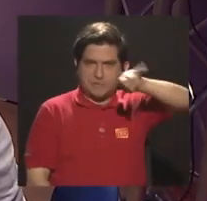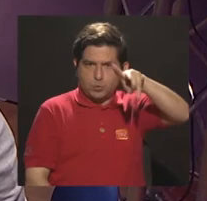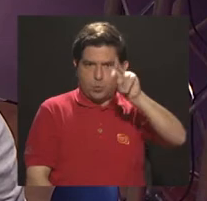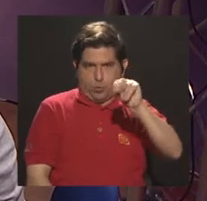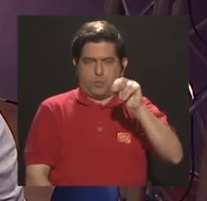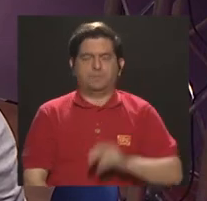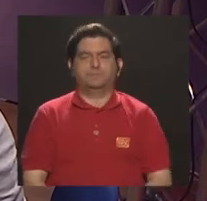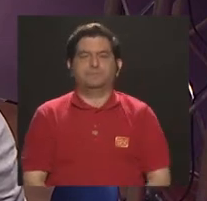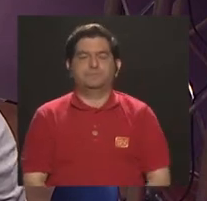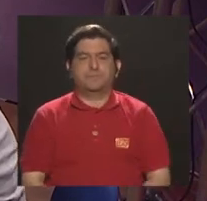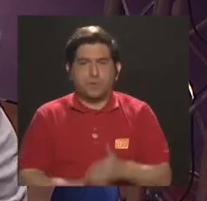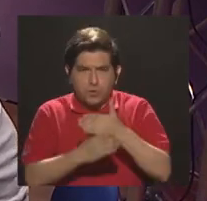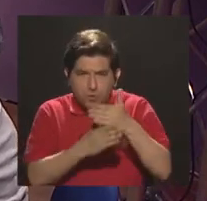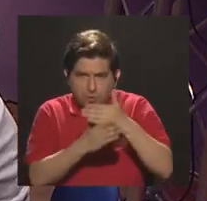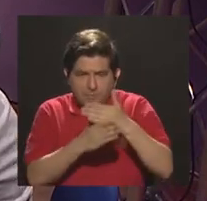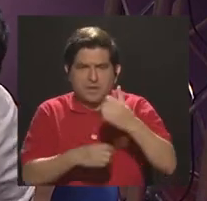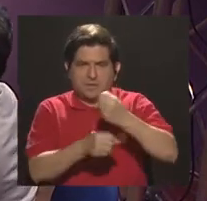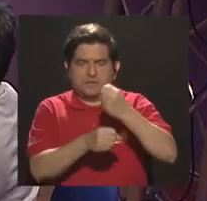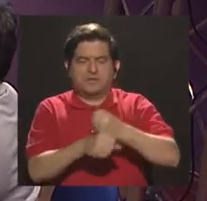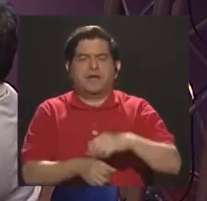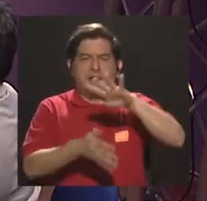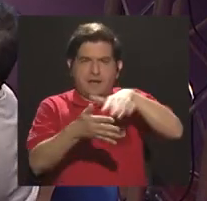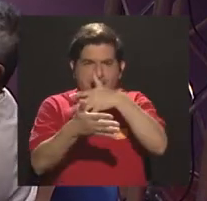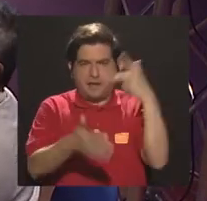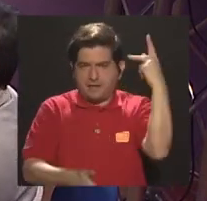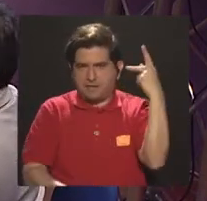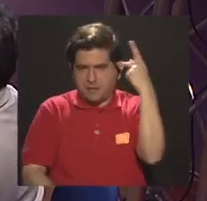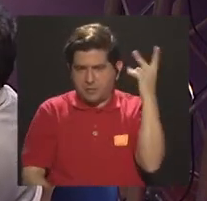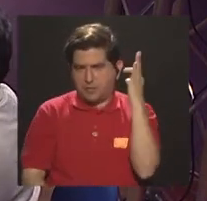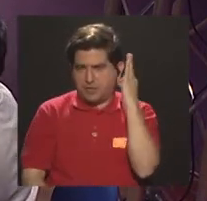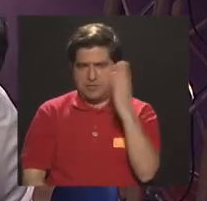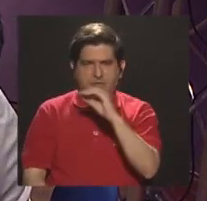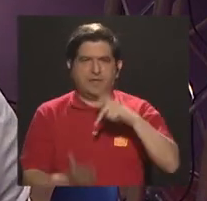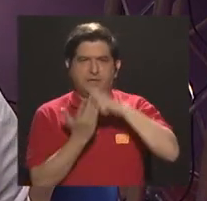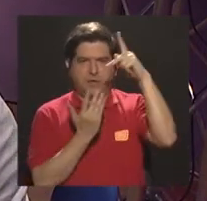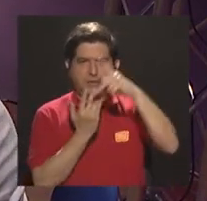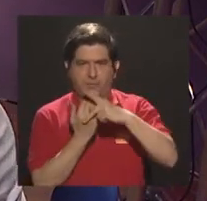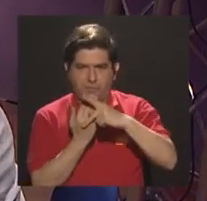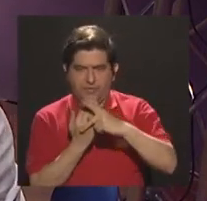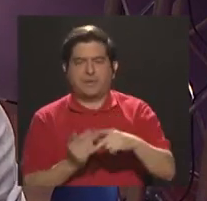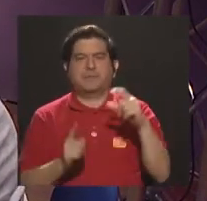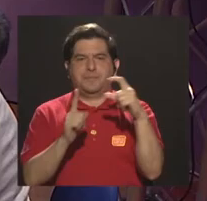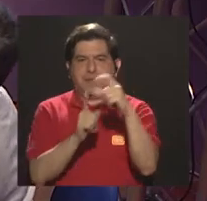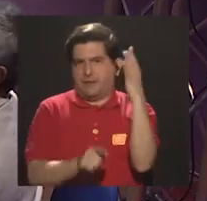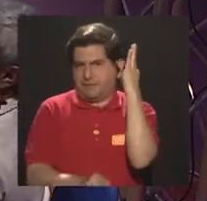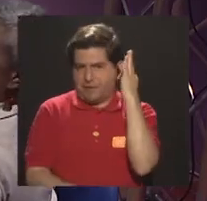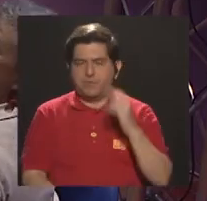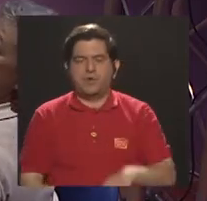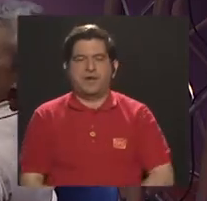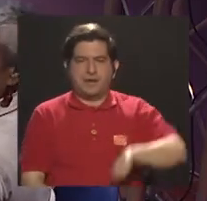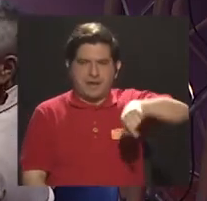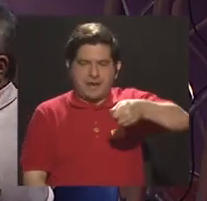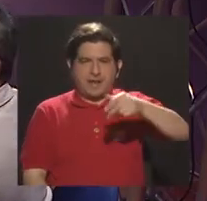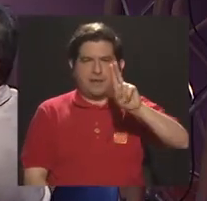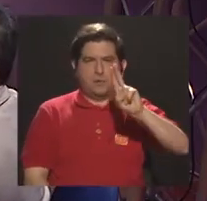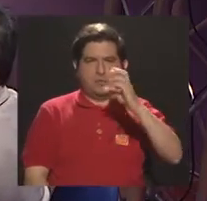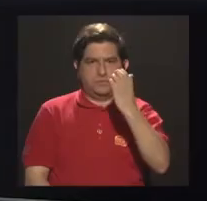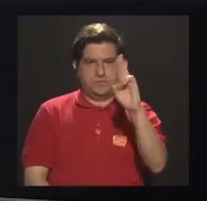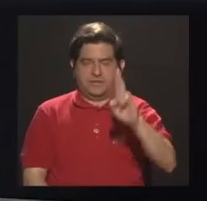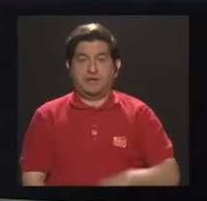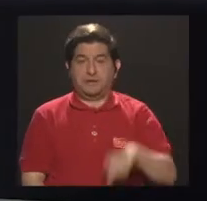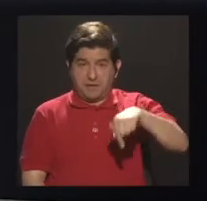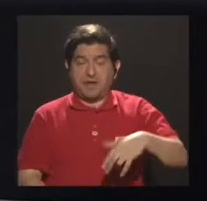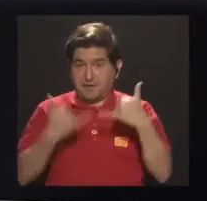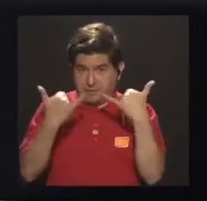una coproducción de la agenda política de mujeres y de palabras de mujeres de este canal de la universidad de costa rica estamos en vivo